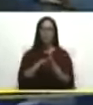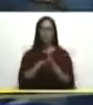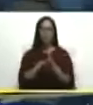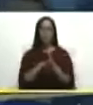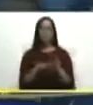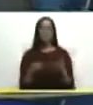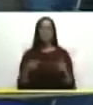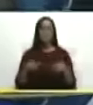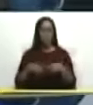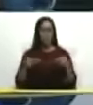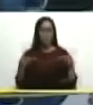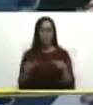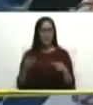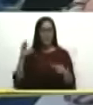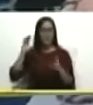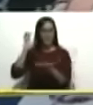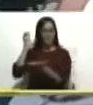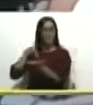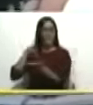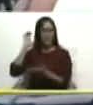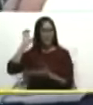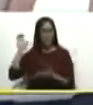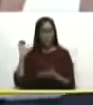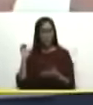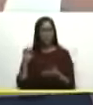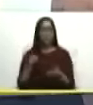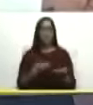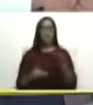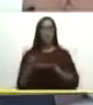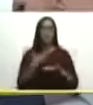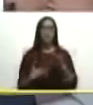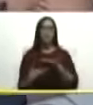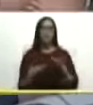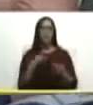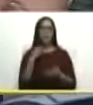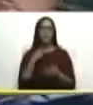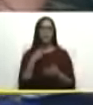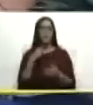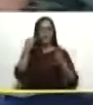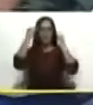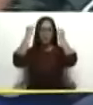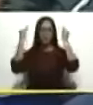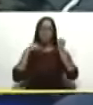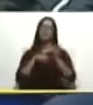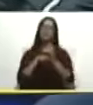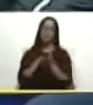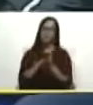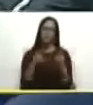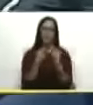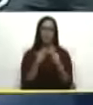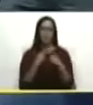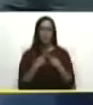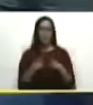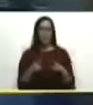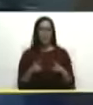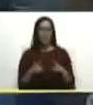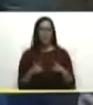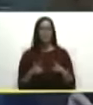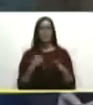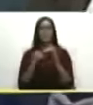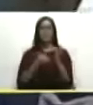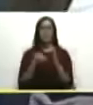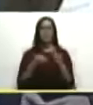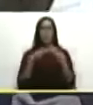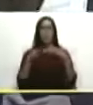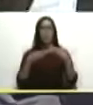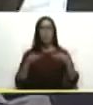las regiones, la cooperación y complementación de las políticas e iniciativas de desarrollo de las distintas entidades públicas